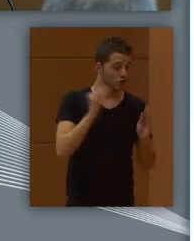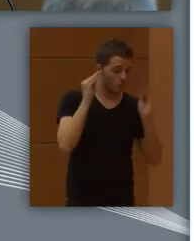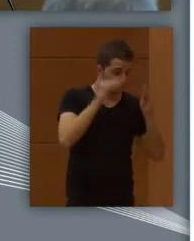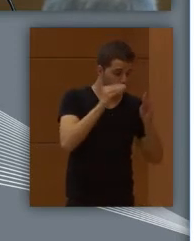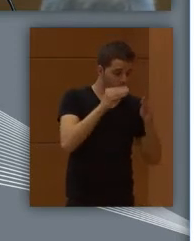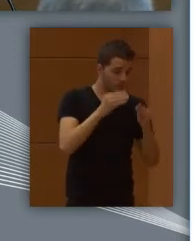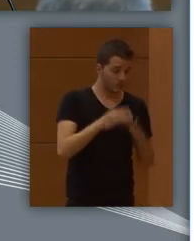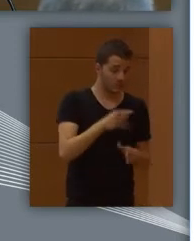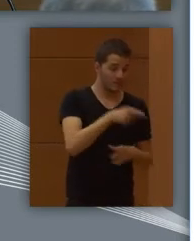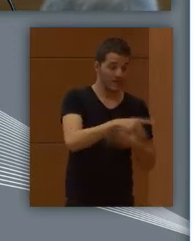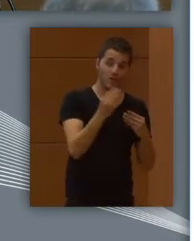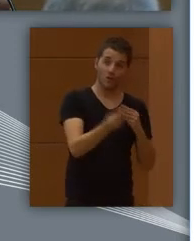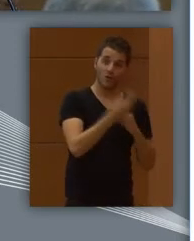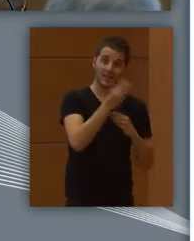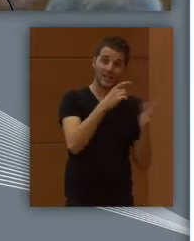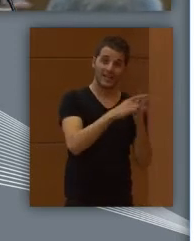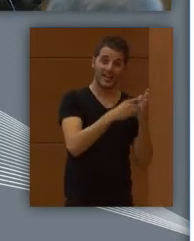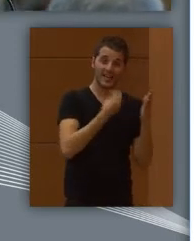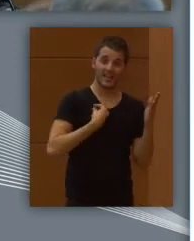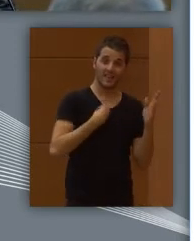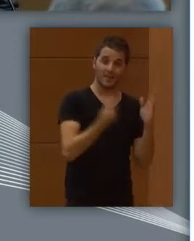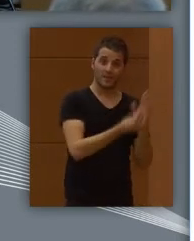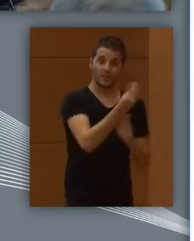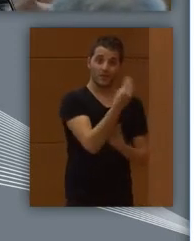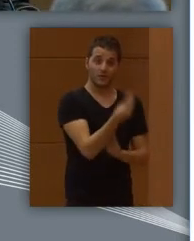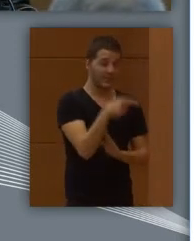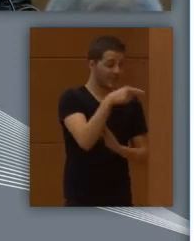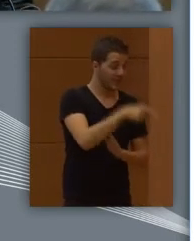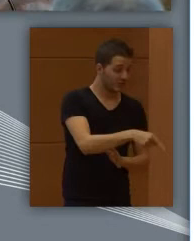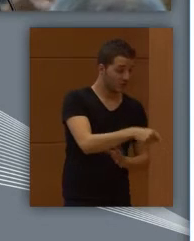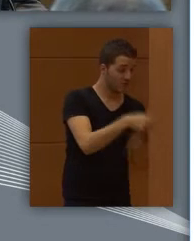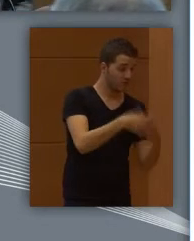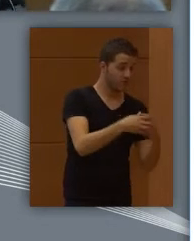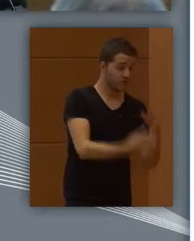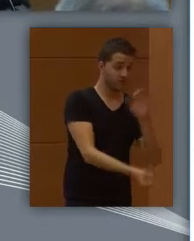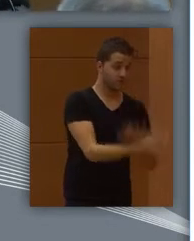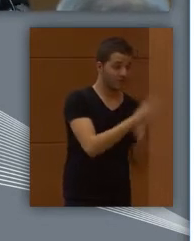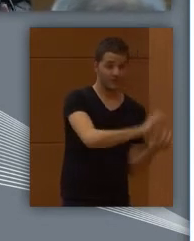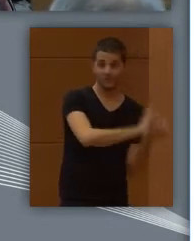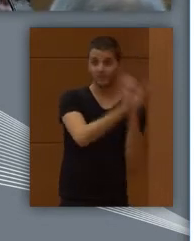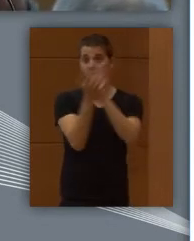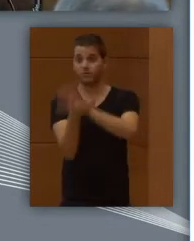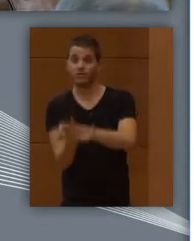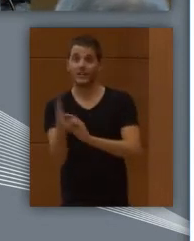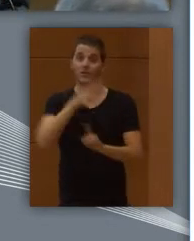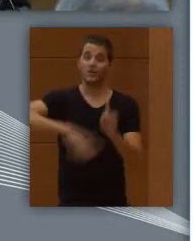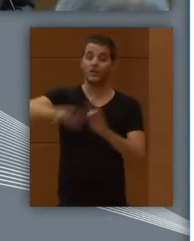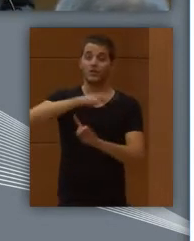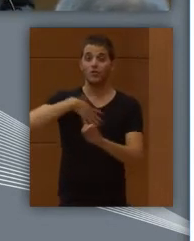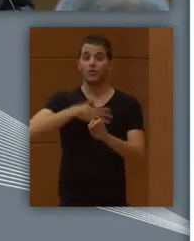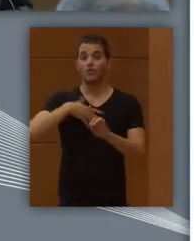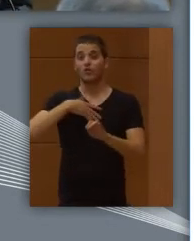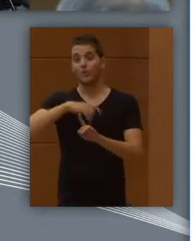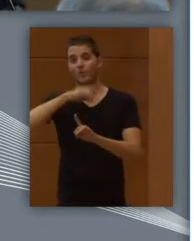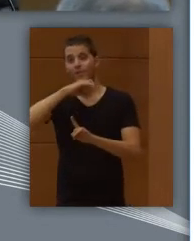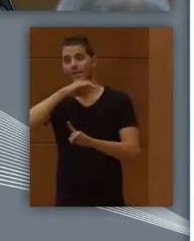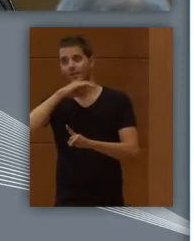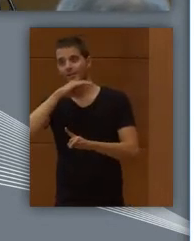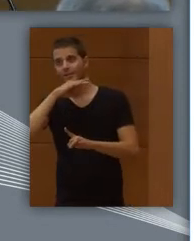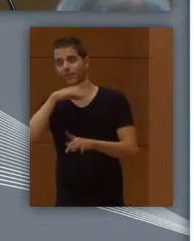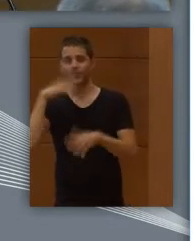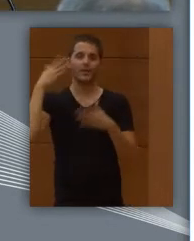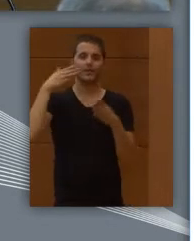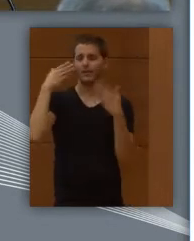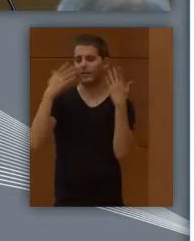su favor, en la ciudad inteligente, va a ser automáticamente generador de un entorno más amable y de una ciudad más inteligente para todos,